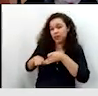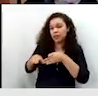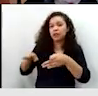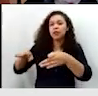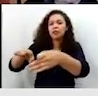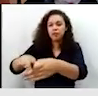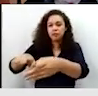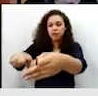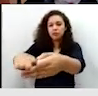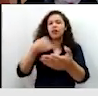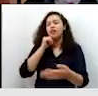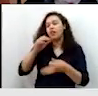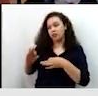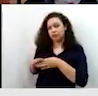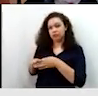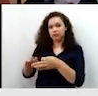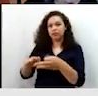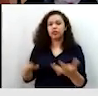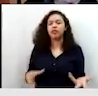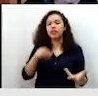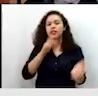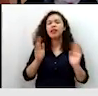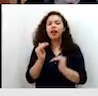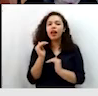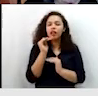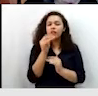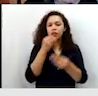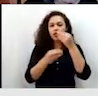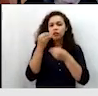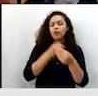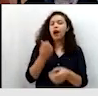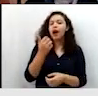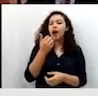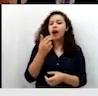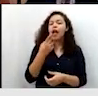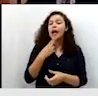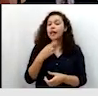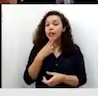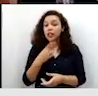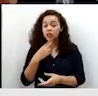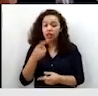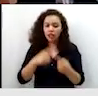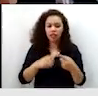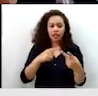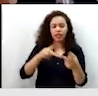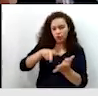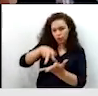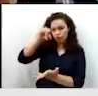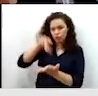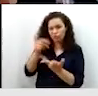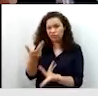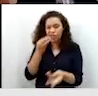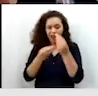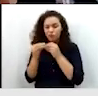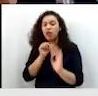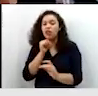muy importante es el limitar el consumo de azúcares en nuestra dieta y de harinas, que esto es algo pues que ya